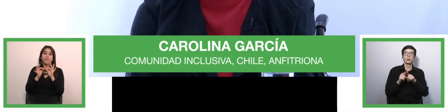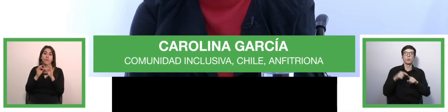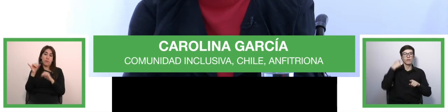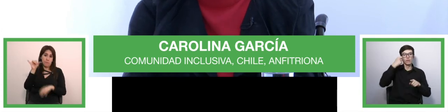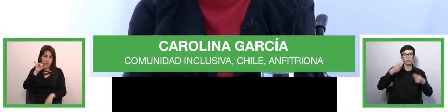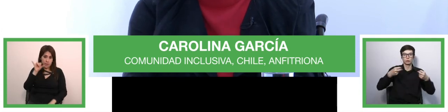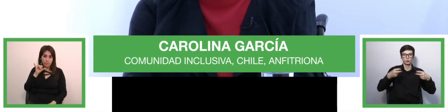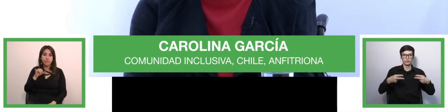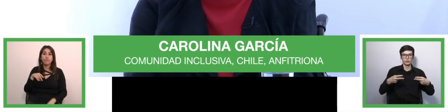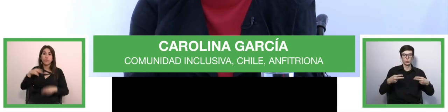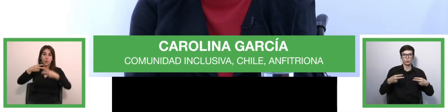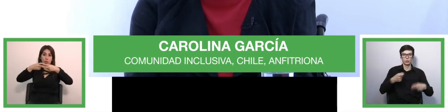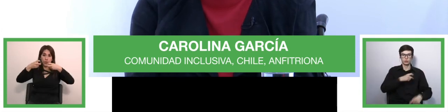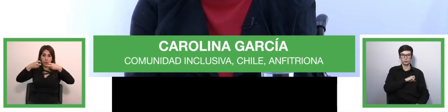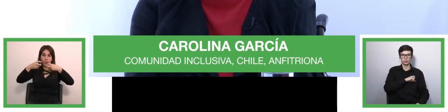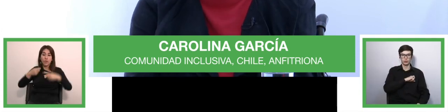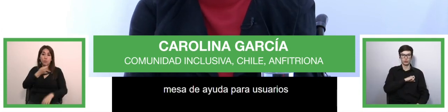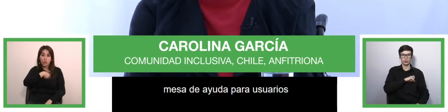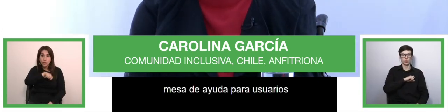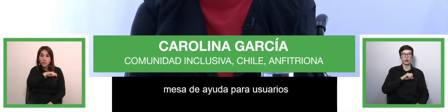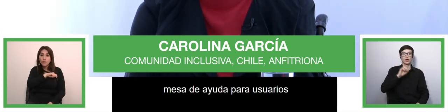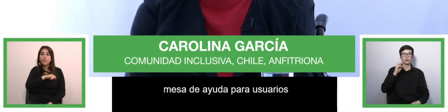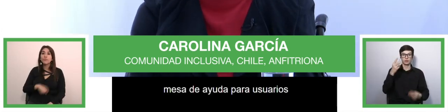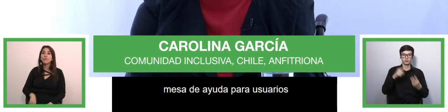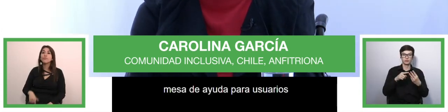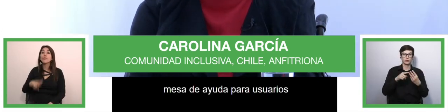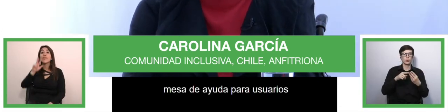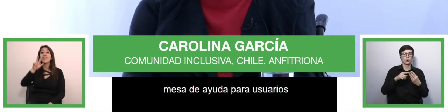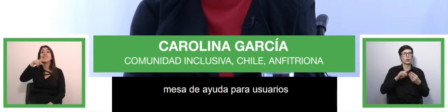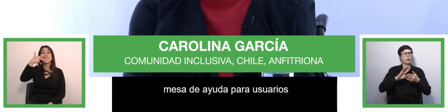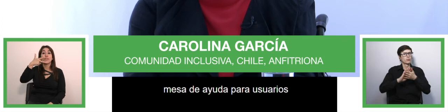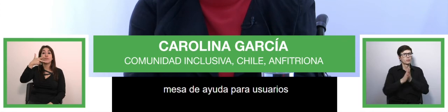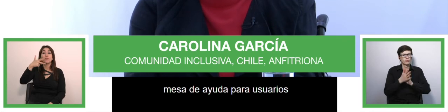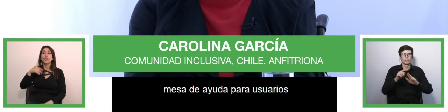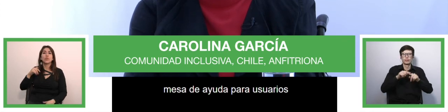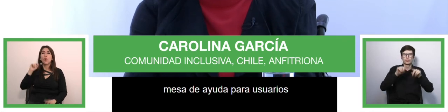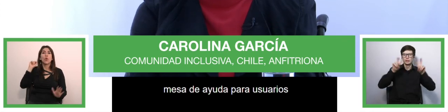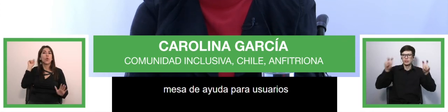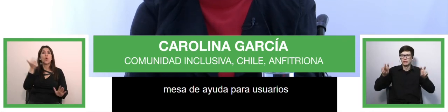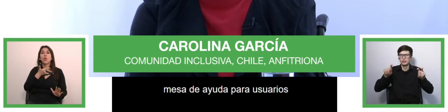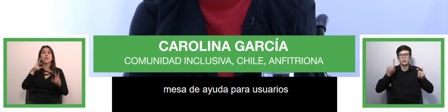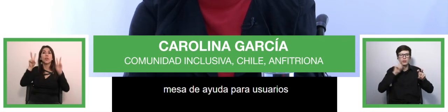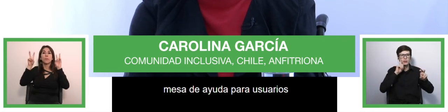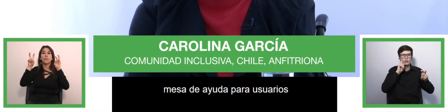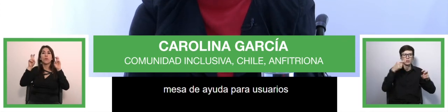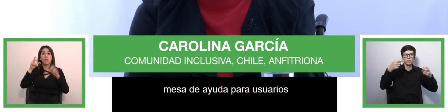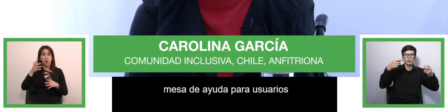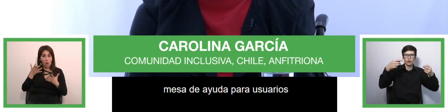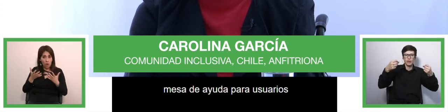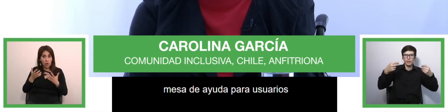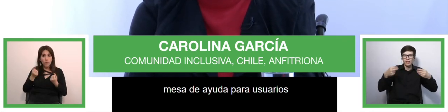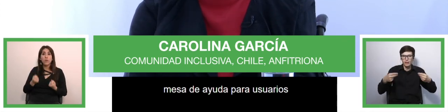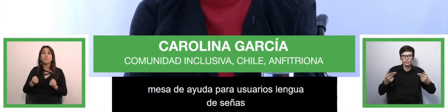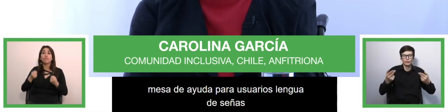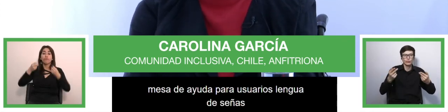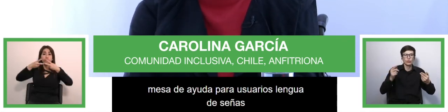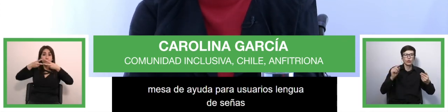español. Y 3, todo el contenido que tenemos, los textos, evitando el uso de